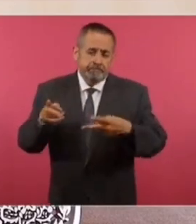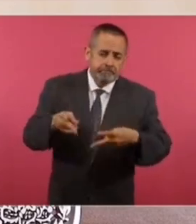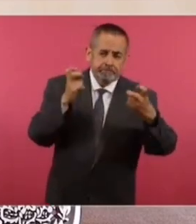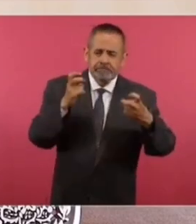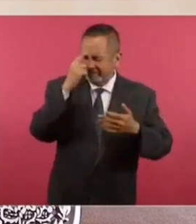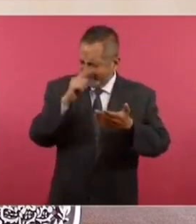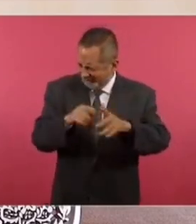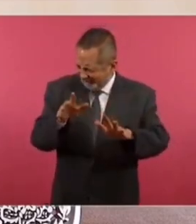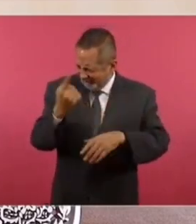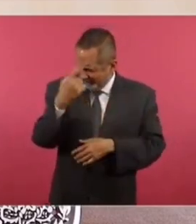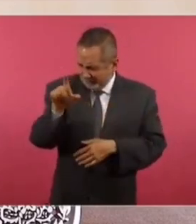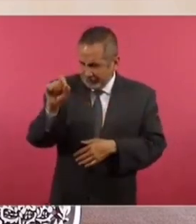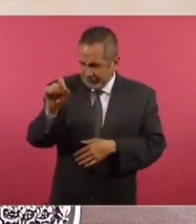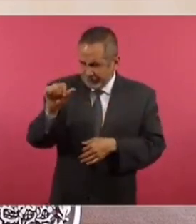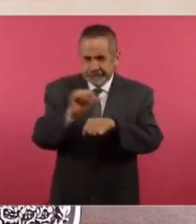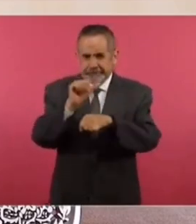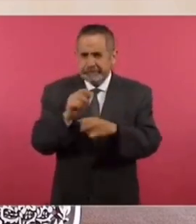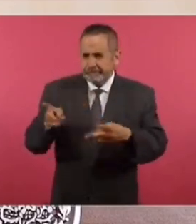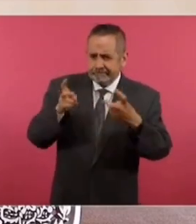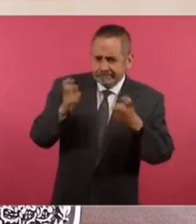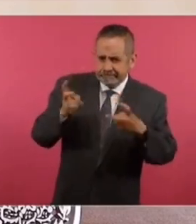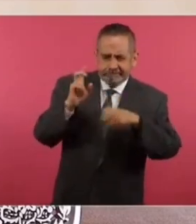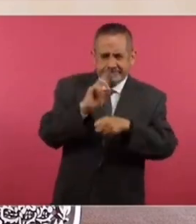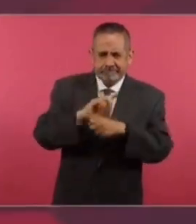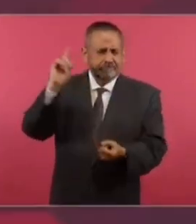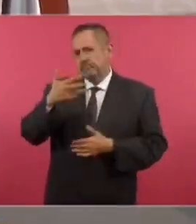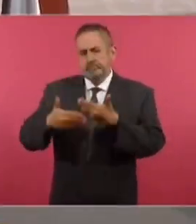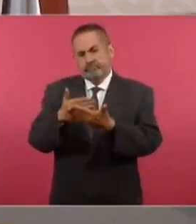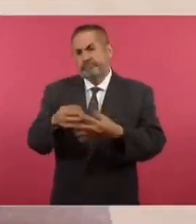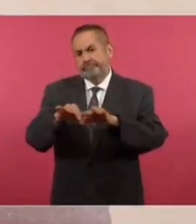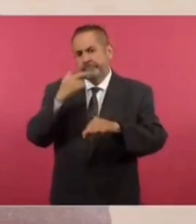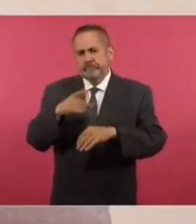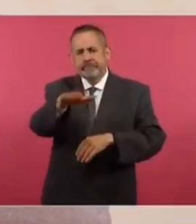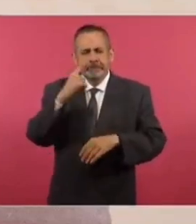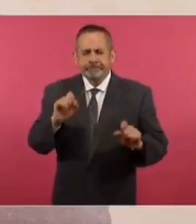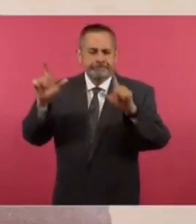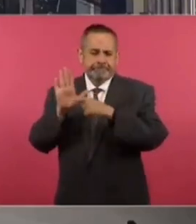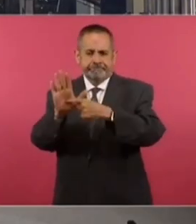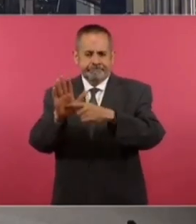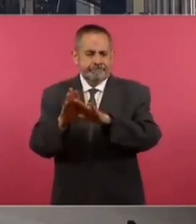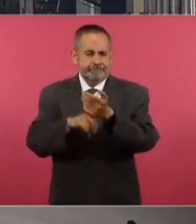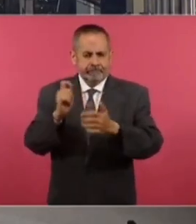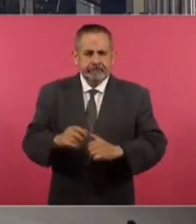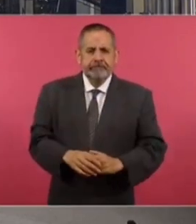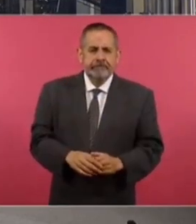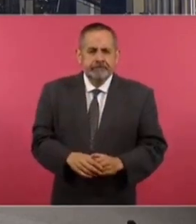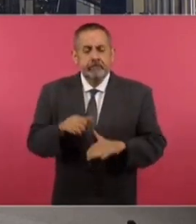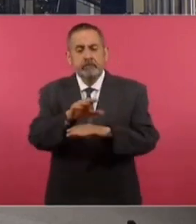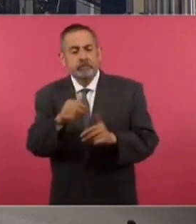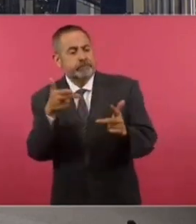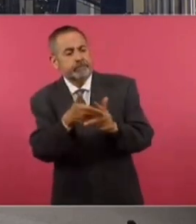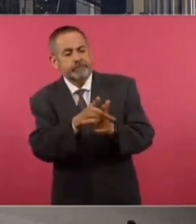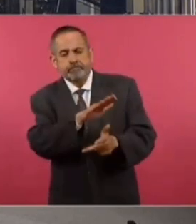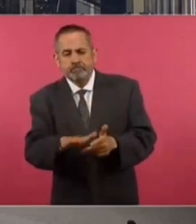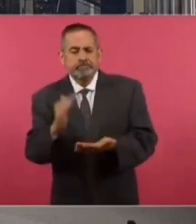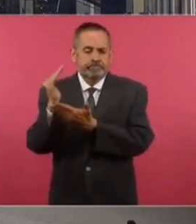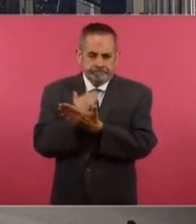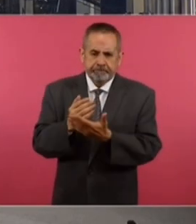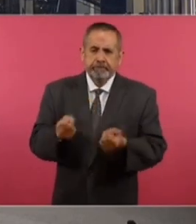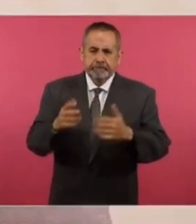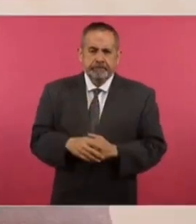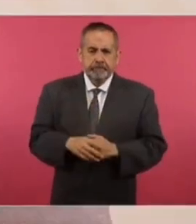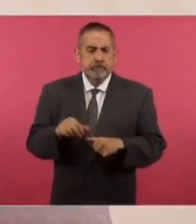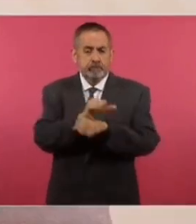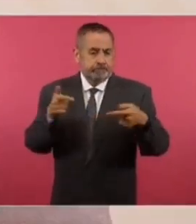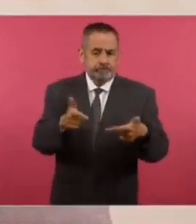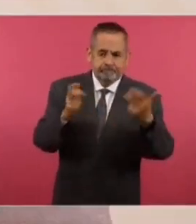creo que 120 vehículos diarios. Y lo dejé como en 80. A ver si tienes ahí lo de producción. Homicidios y